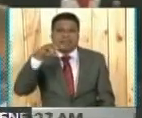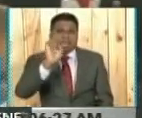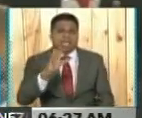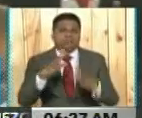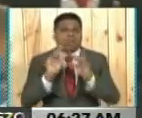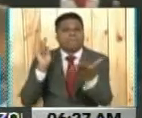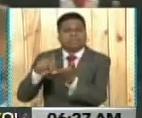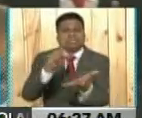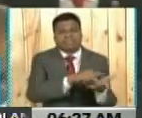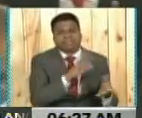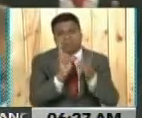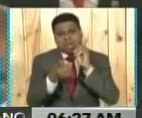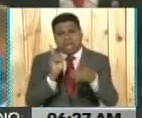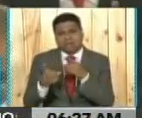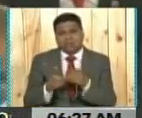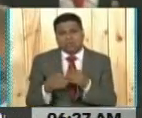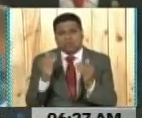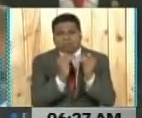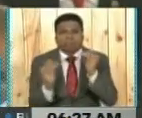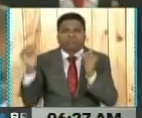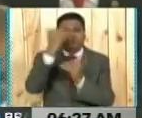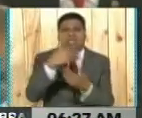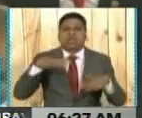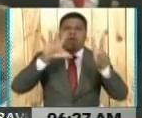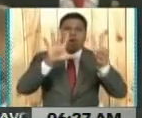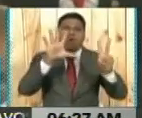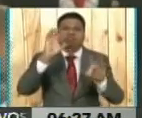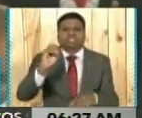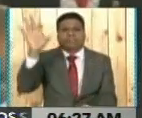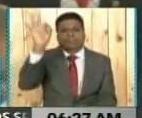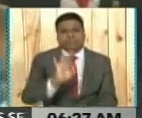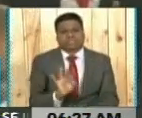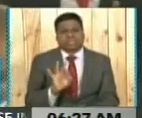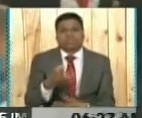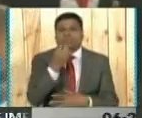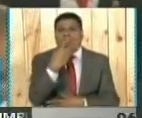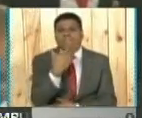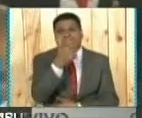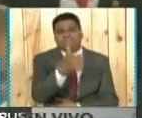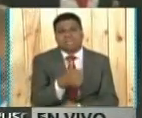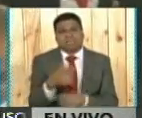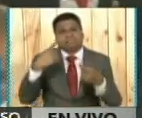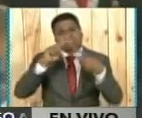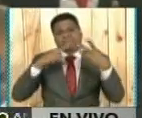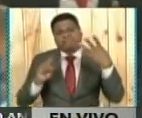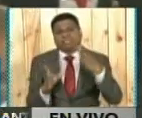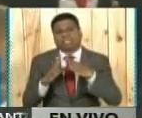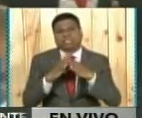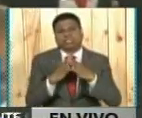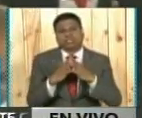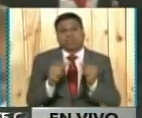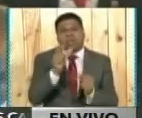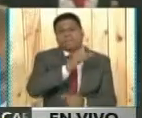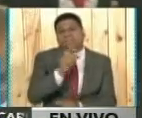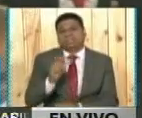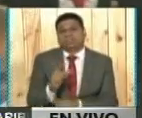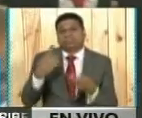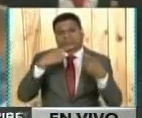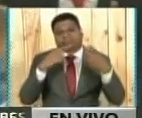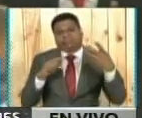participación en algunos casos superiores al 80% y resultando favorecidos distintos actores de la vida política